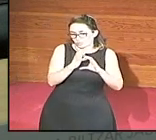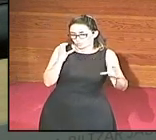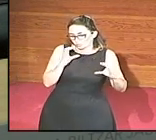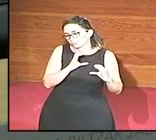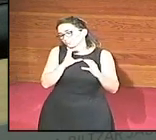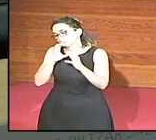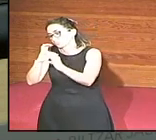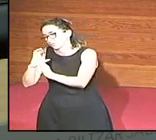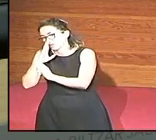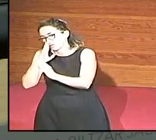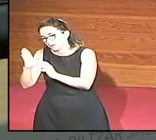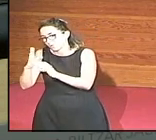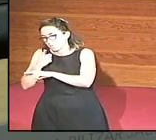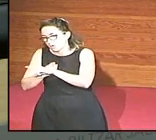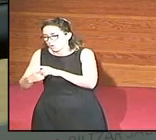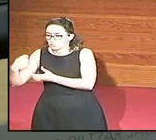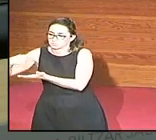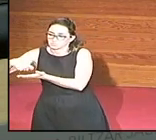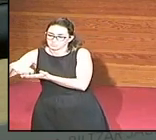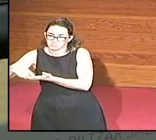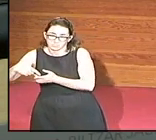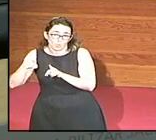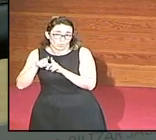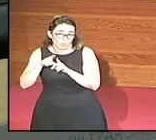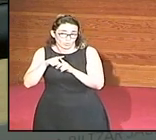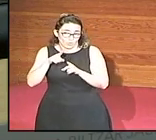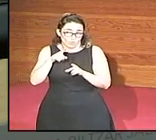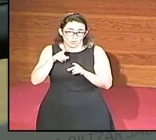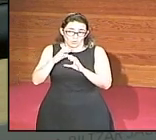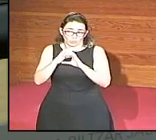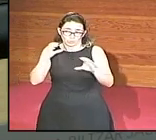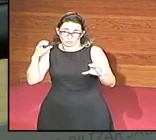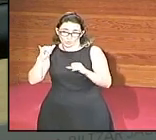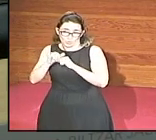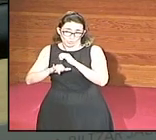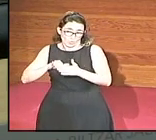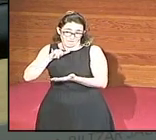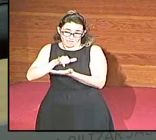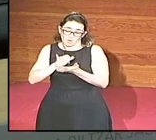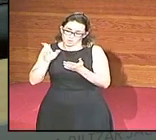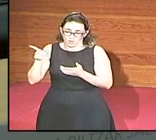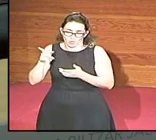pensionistas. Es un poco como los autobuses para Benidorm, pero más jodido, ¿no?